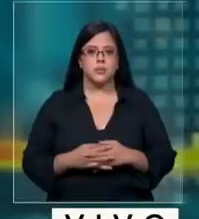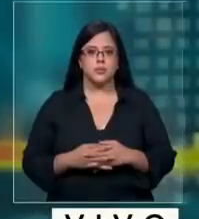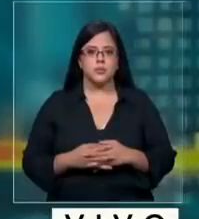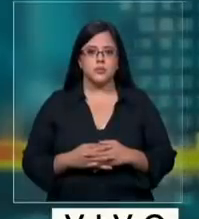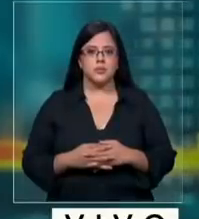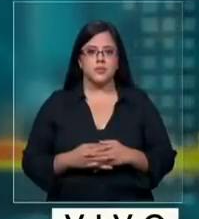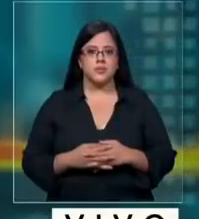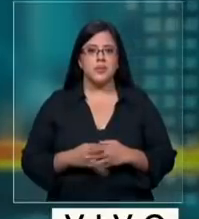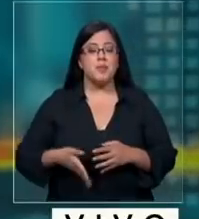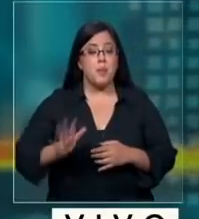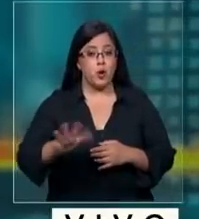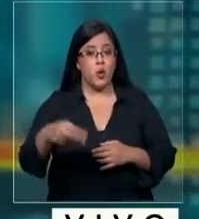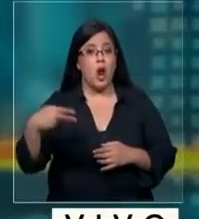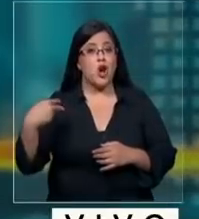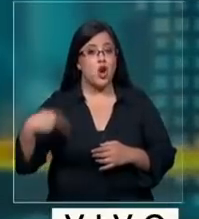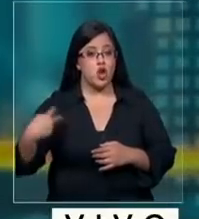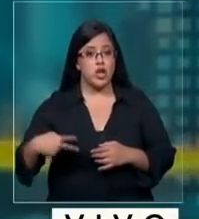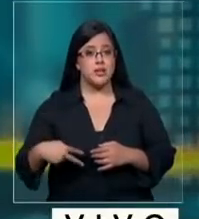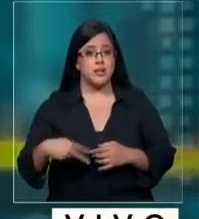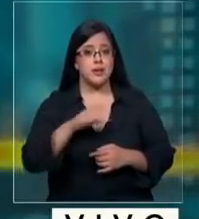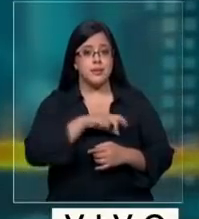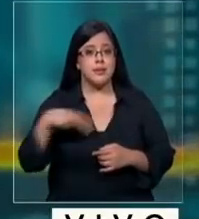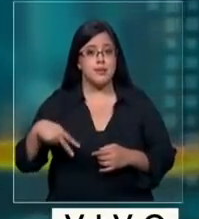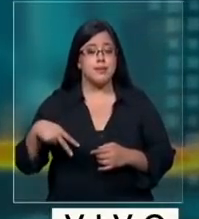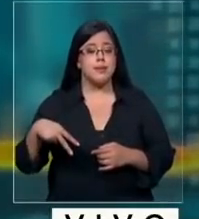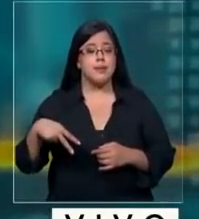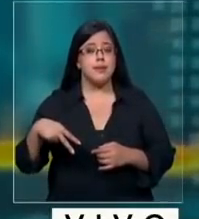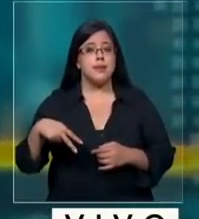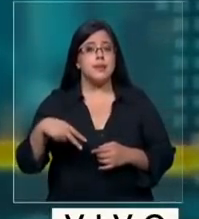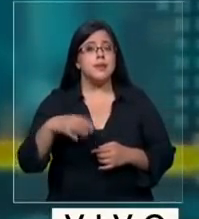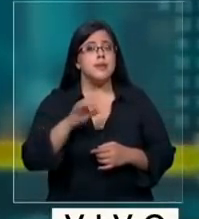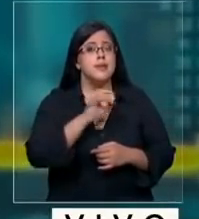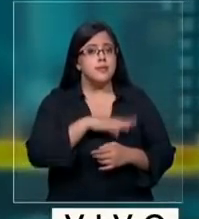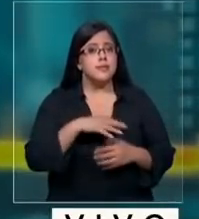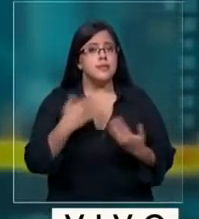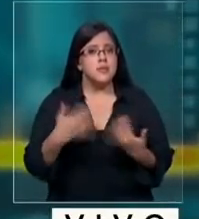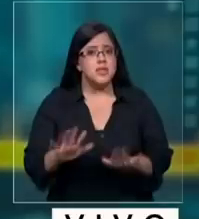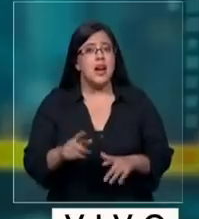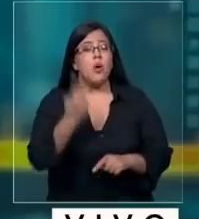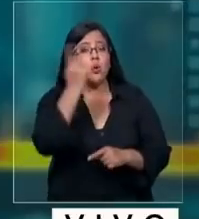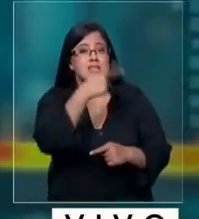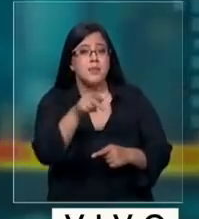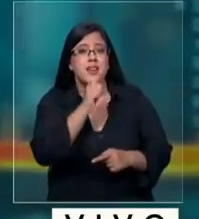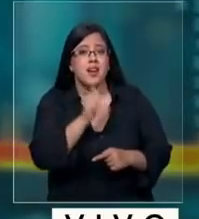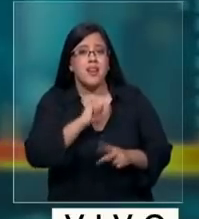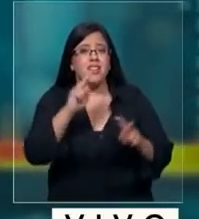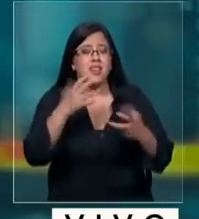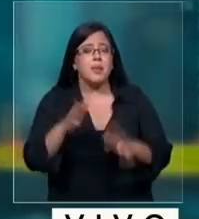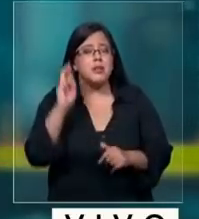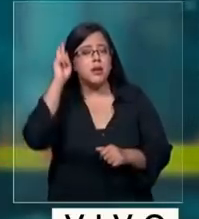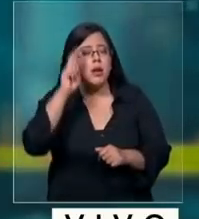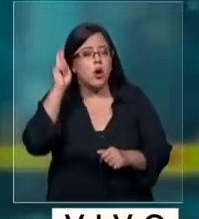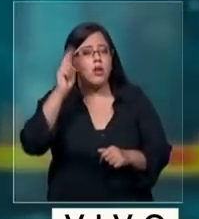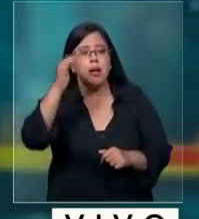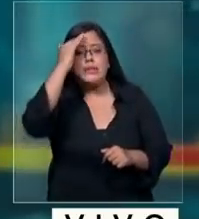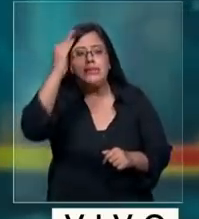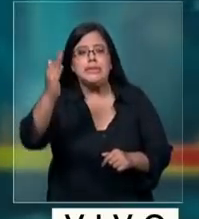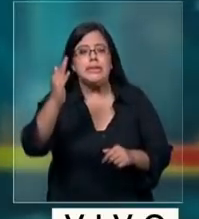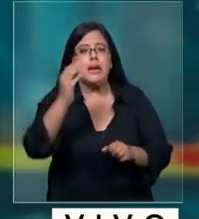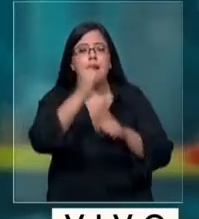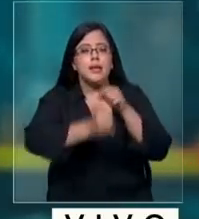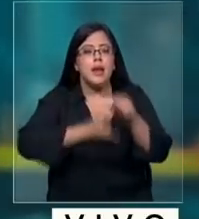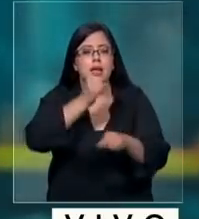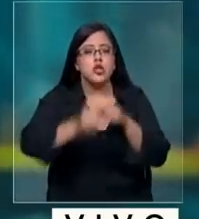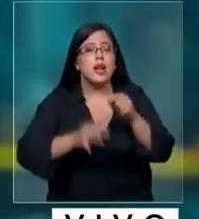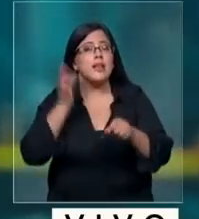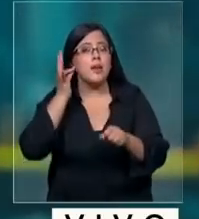seguimos haciendo ser en spray a una semana de conmemorar el 'día internacional de la mujer' agrupaciones feministas ultiman los detalles para una